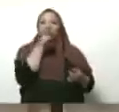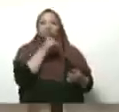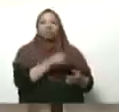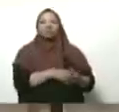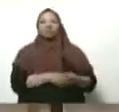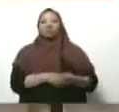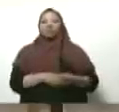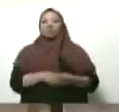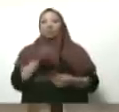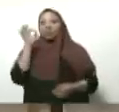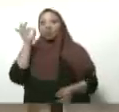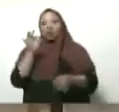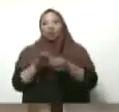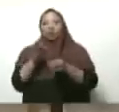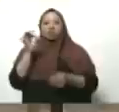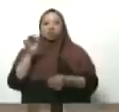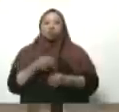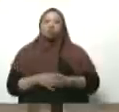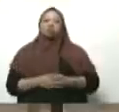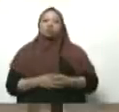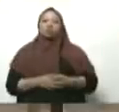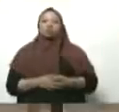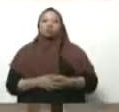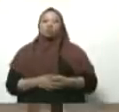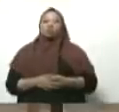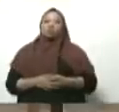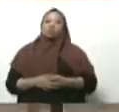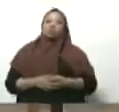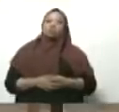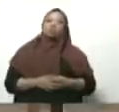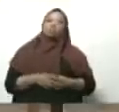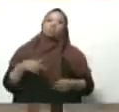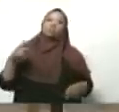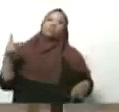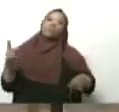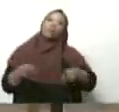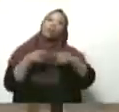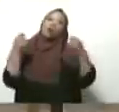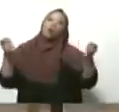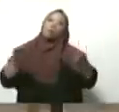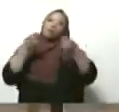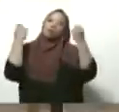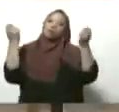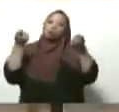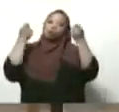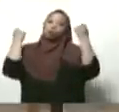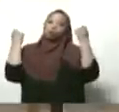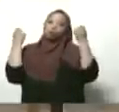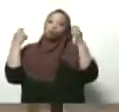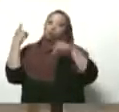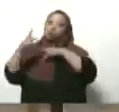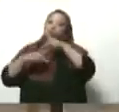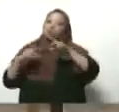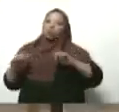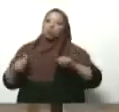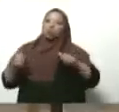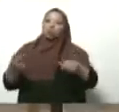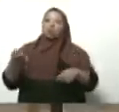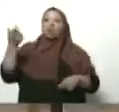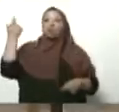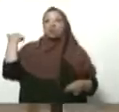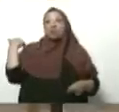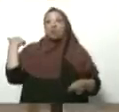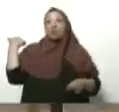éxito en la promoción de una campaña que ya había arrancado en días pasados